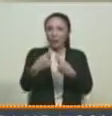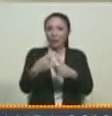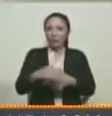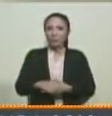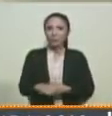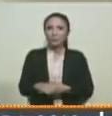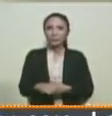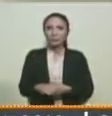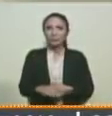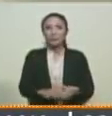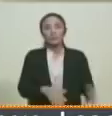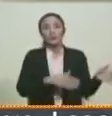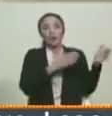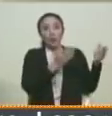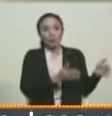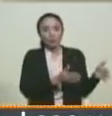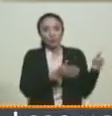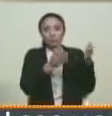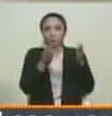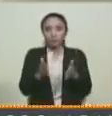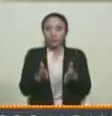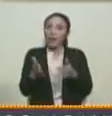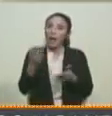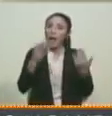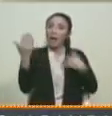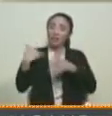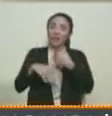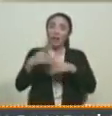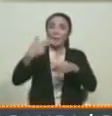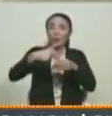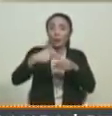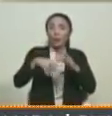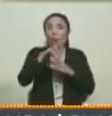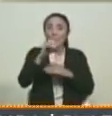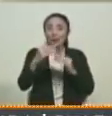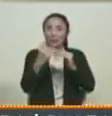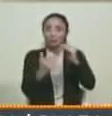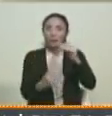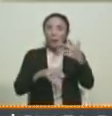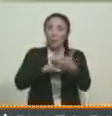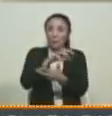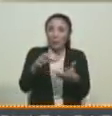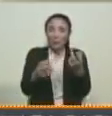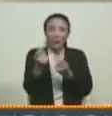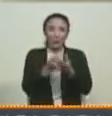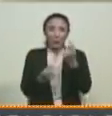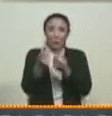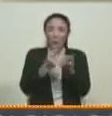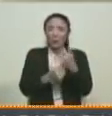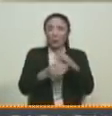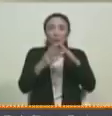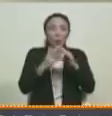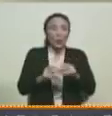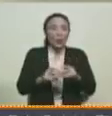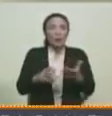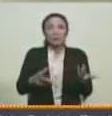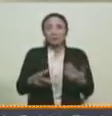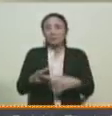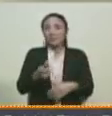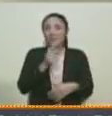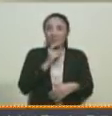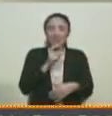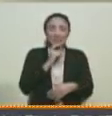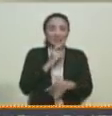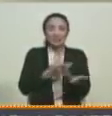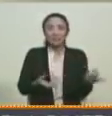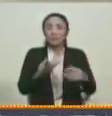en las etapas de vacas gordas, con el petróleo a 20, y guerra económica brutal, también distribuir la riqueza,